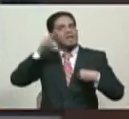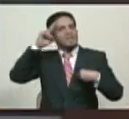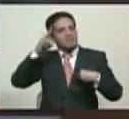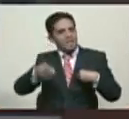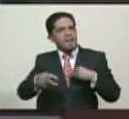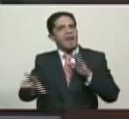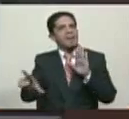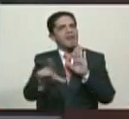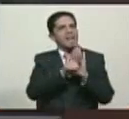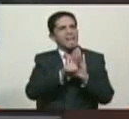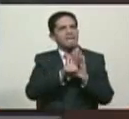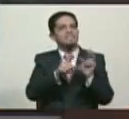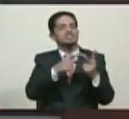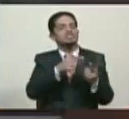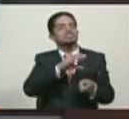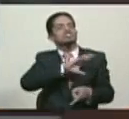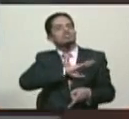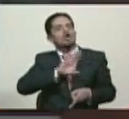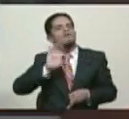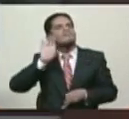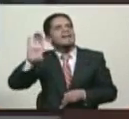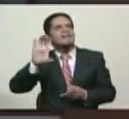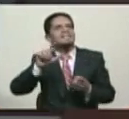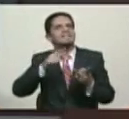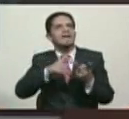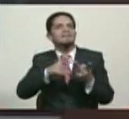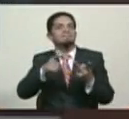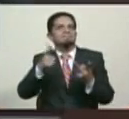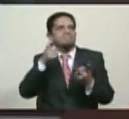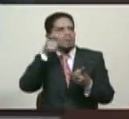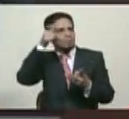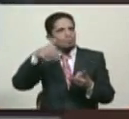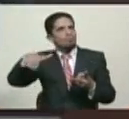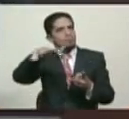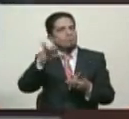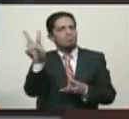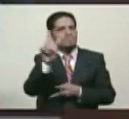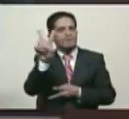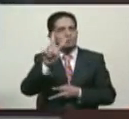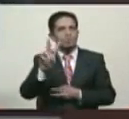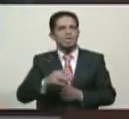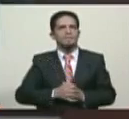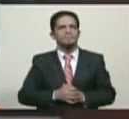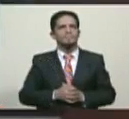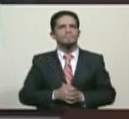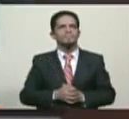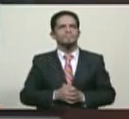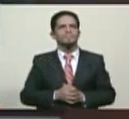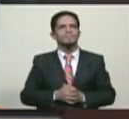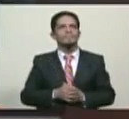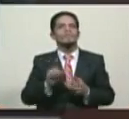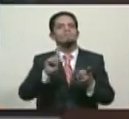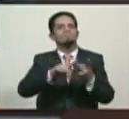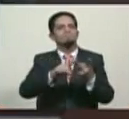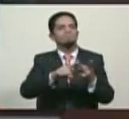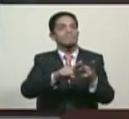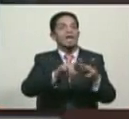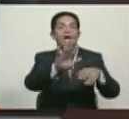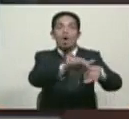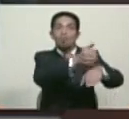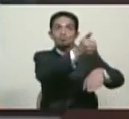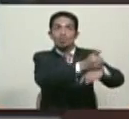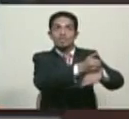autoridad, soberanía y voluntad de nuestro glorioso pueblo venezolano. A nuestras autoridades legítimas